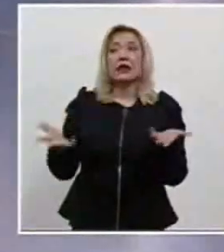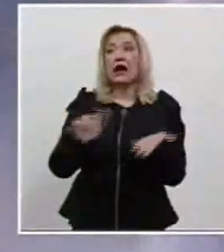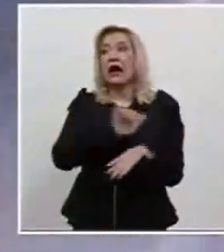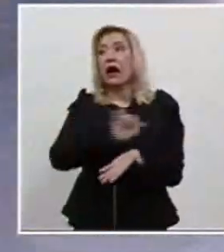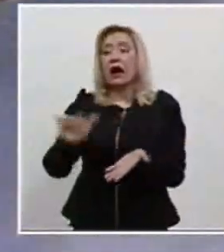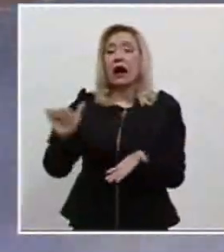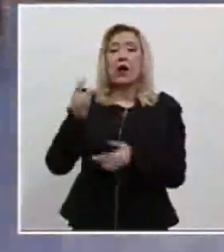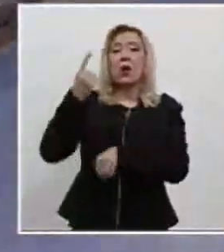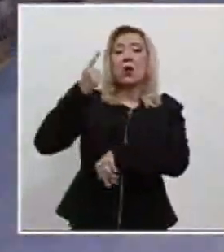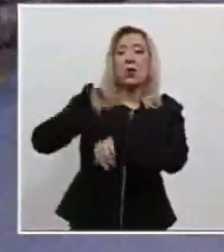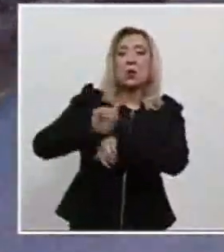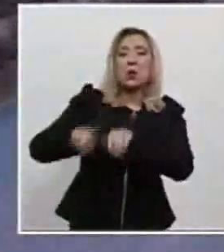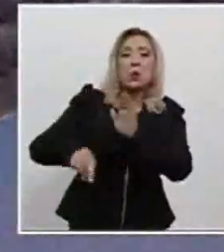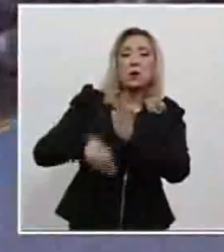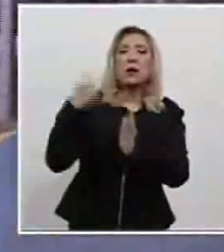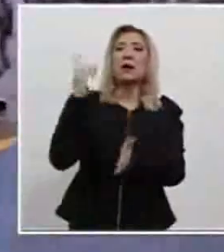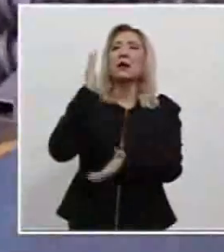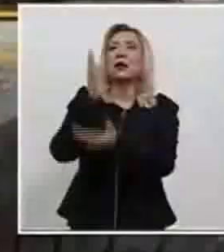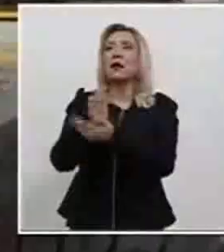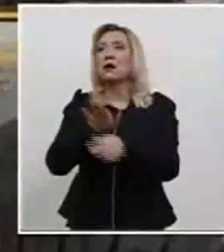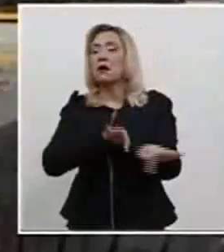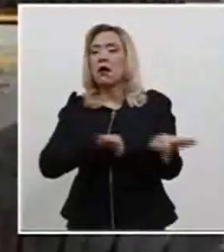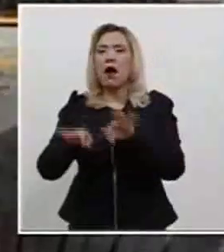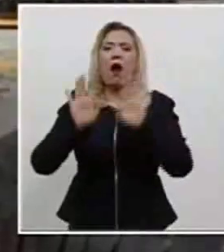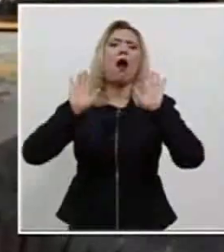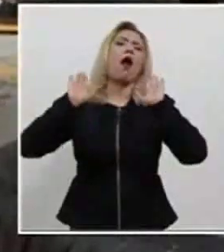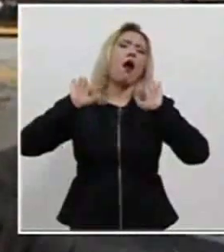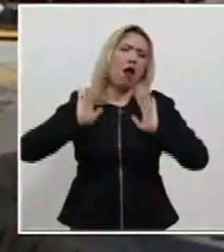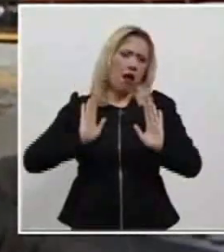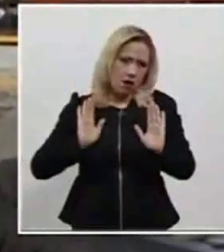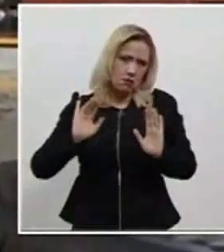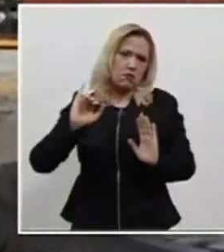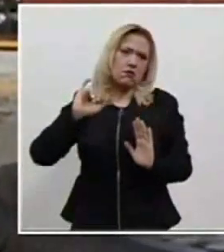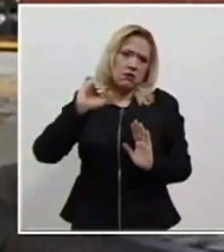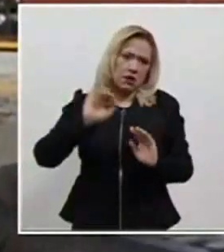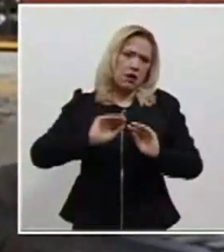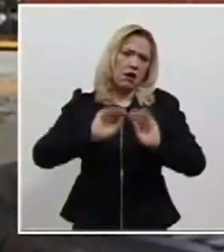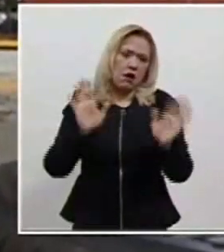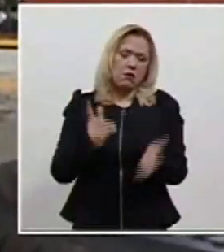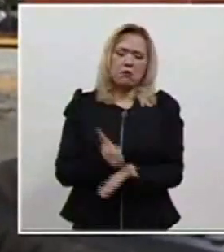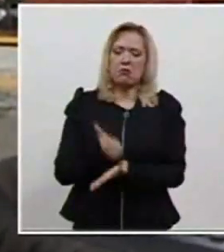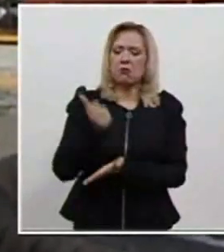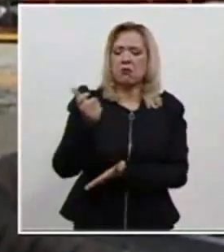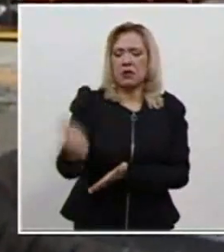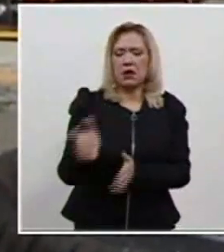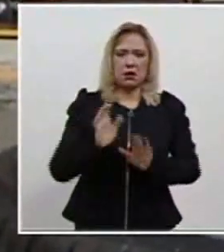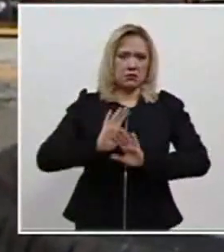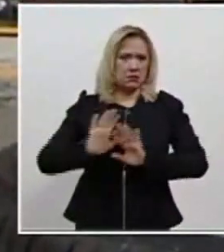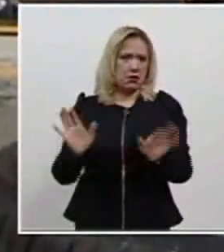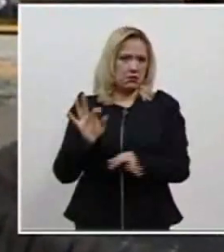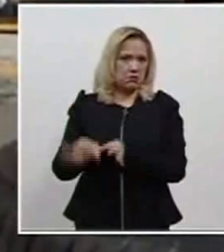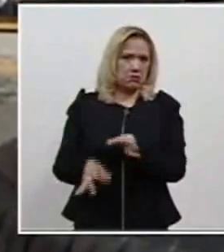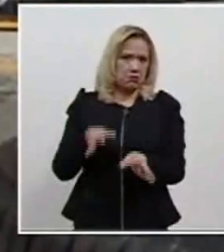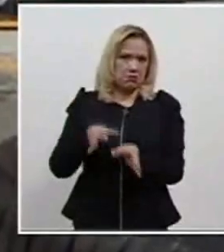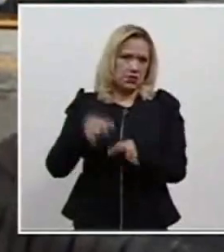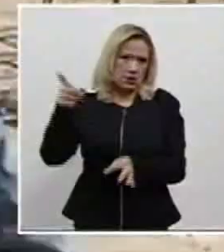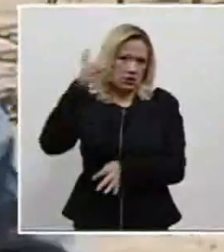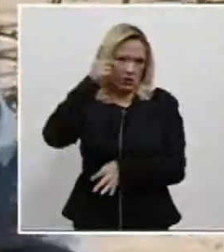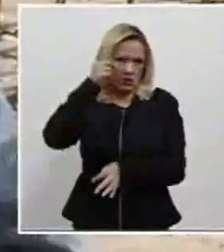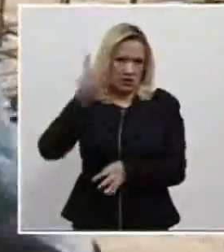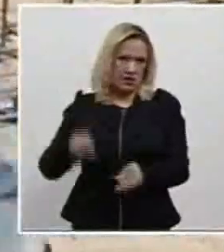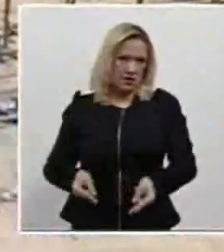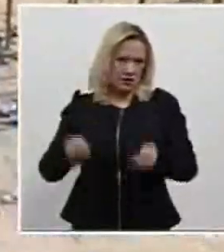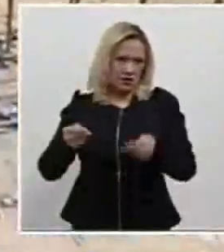objetivo social ni de la actividad preponderante del patrón. También se evitan prácticas indebidas de subcontratación